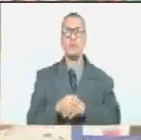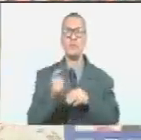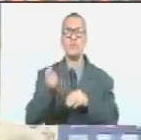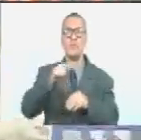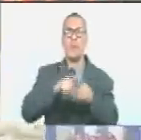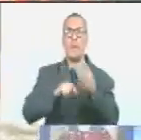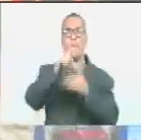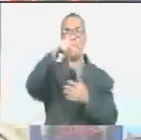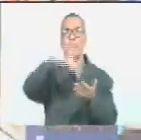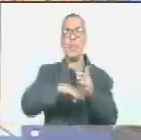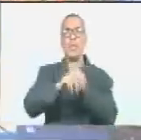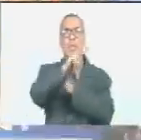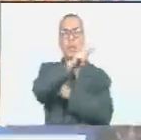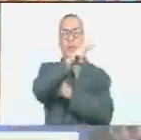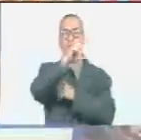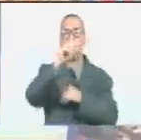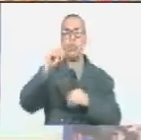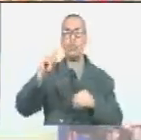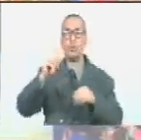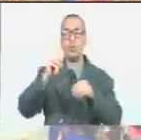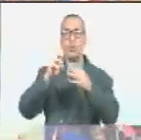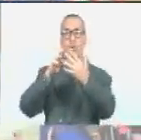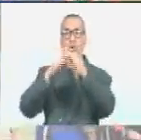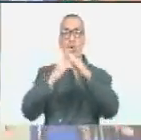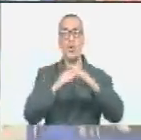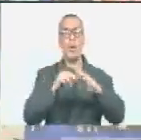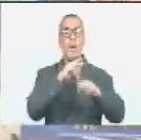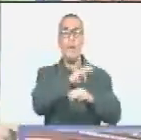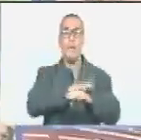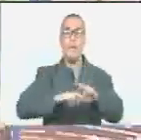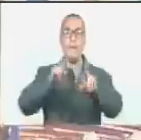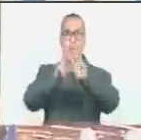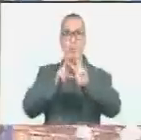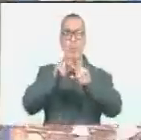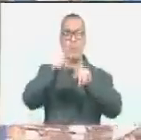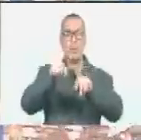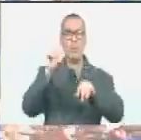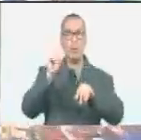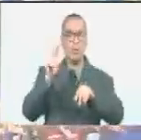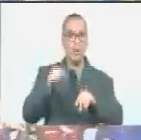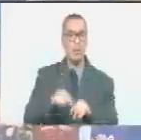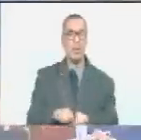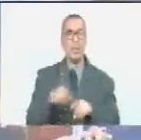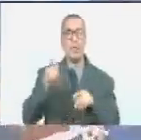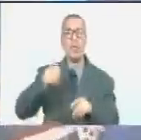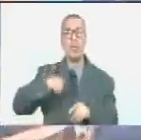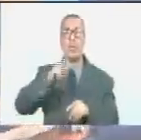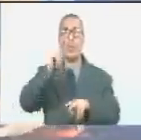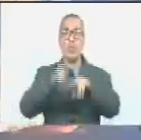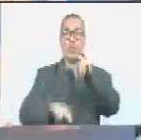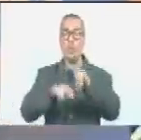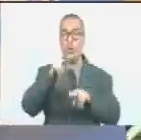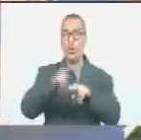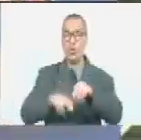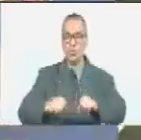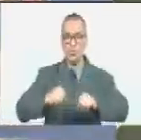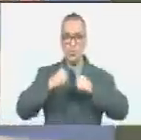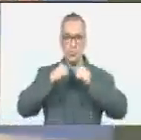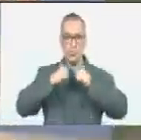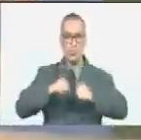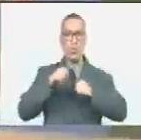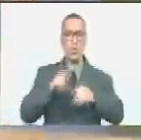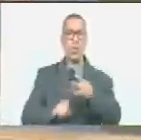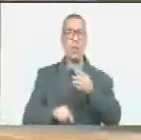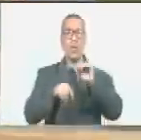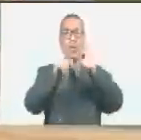de 1.200 urbanismos de la Gran Misión Vivienda Venezuela se encuentran construidos y consolidados en más